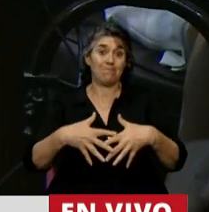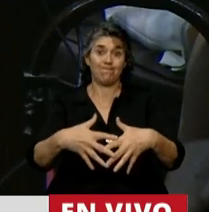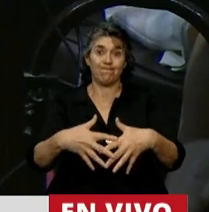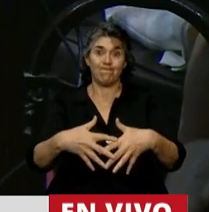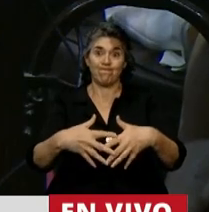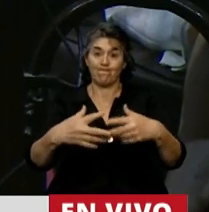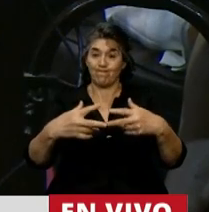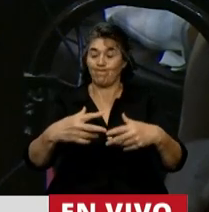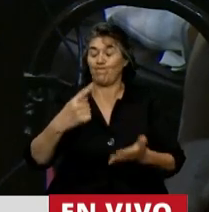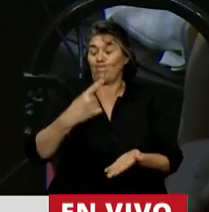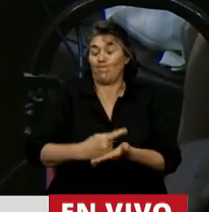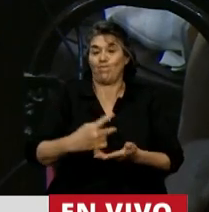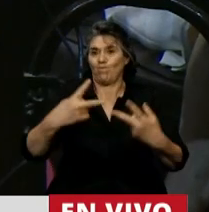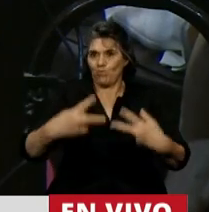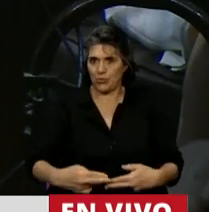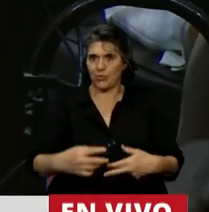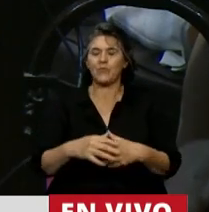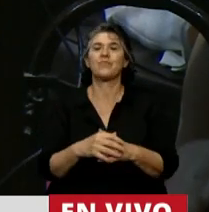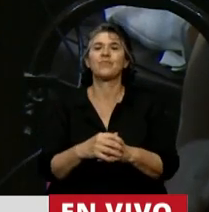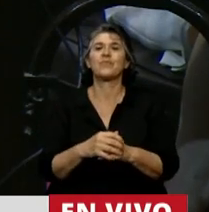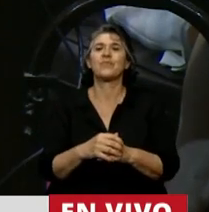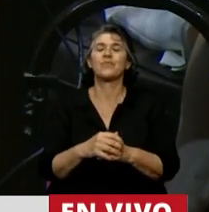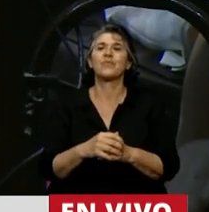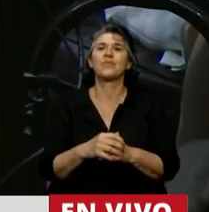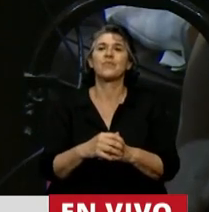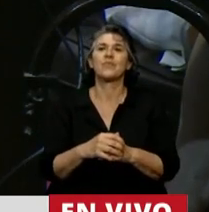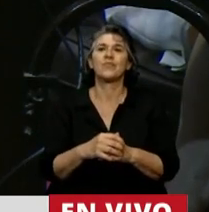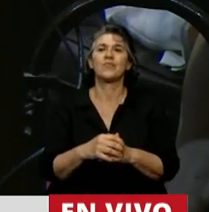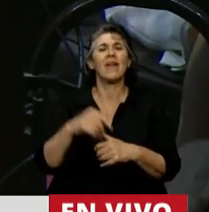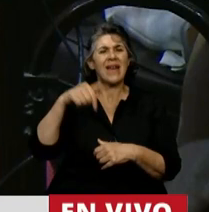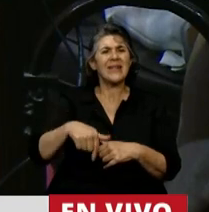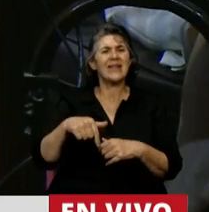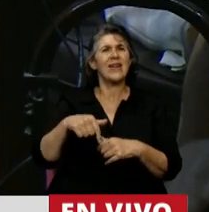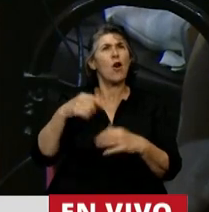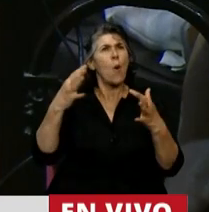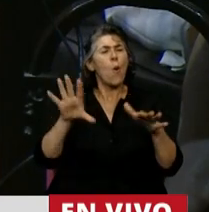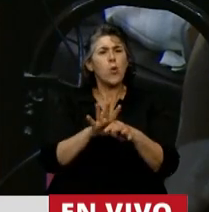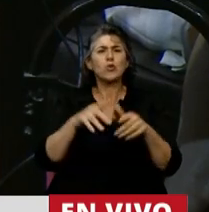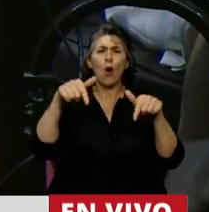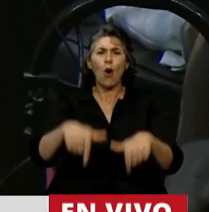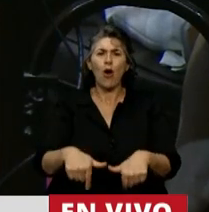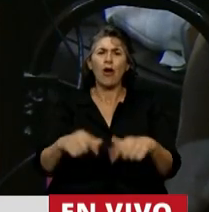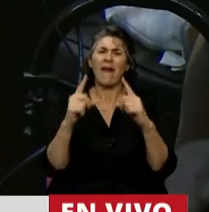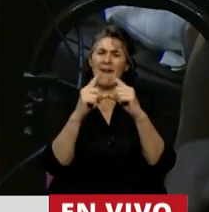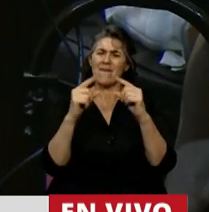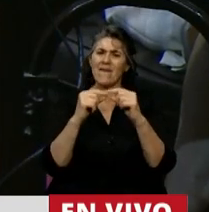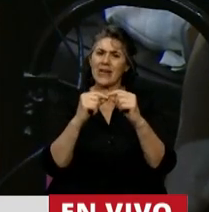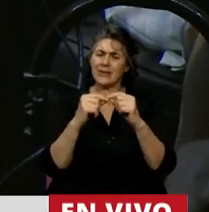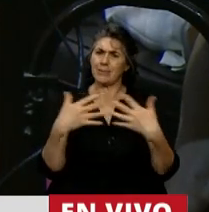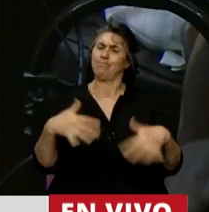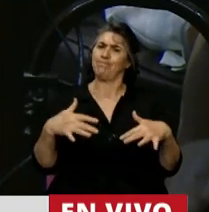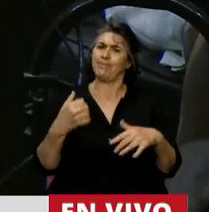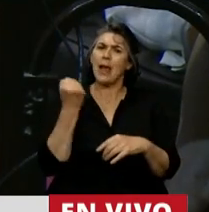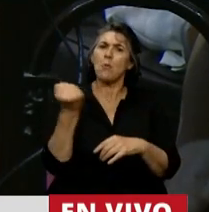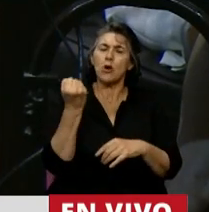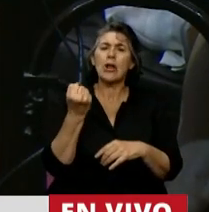del embarazo. Y lo estamos haciendo en una fecha que es verdaderamente significativa